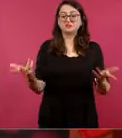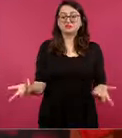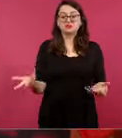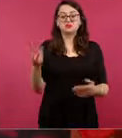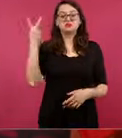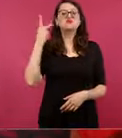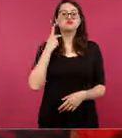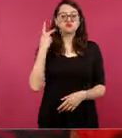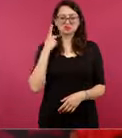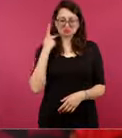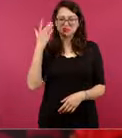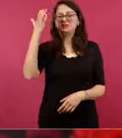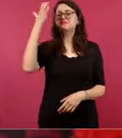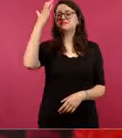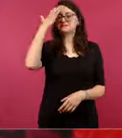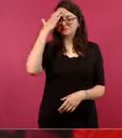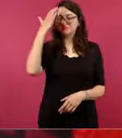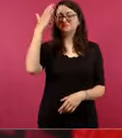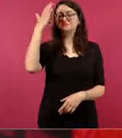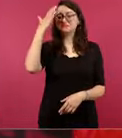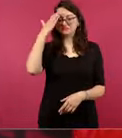analfabetismo político.